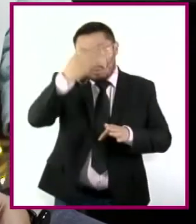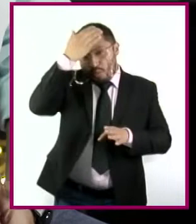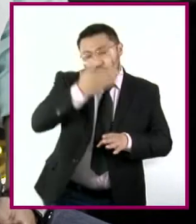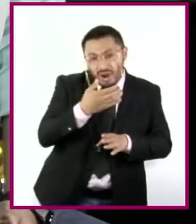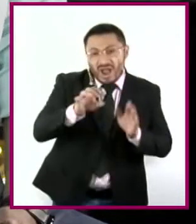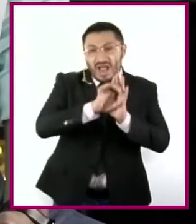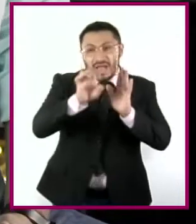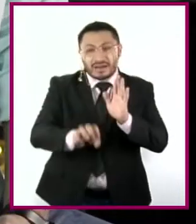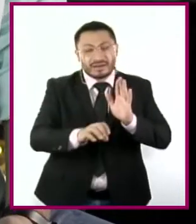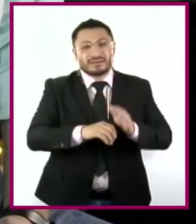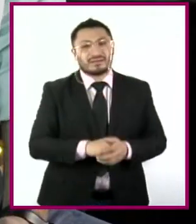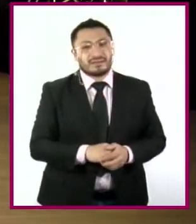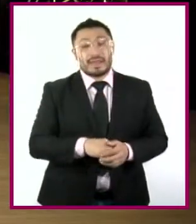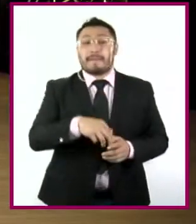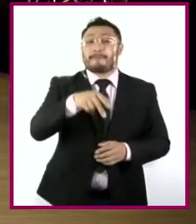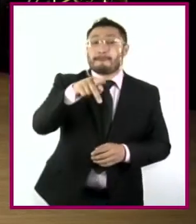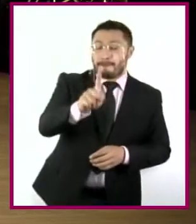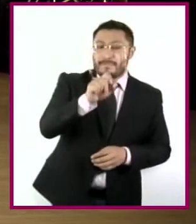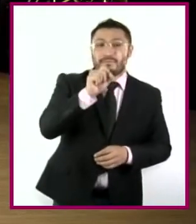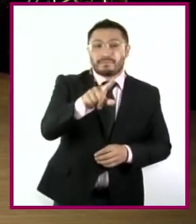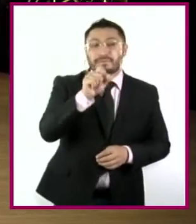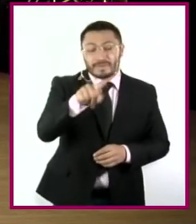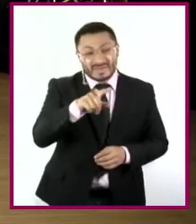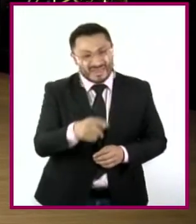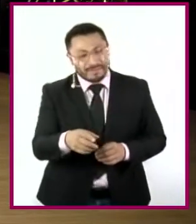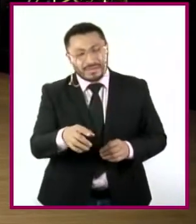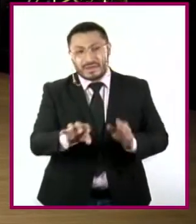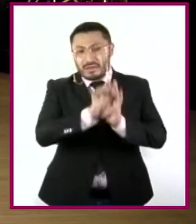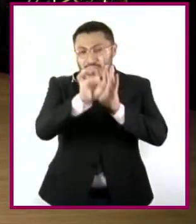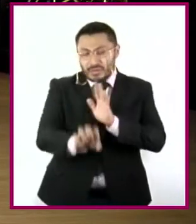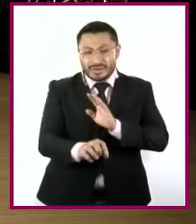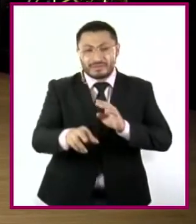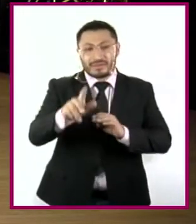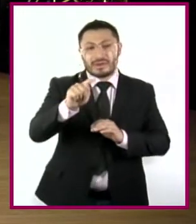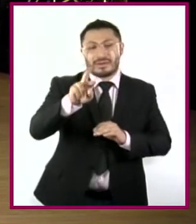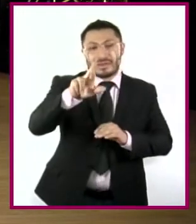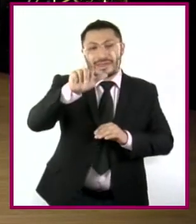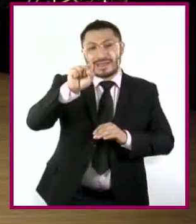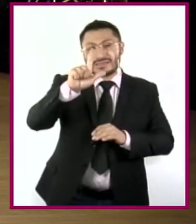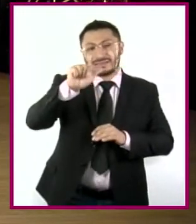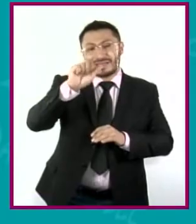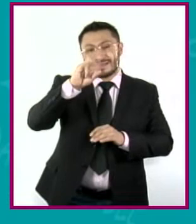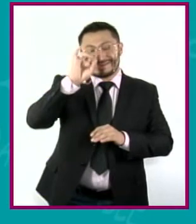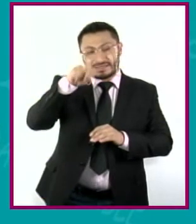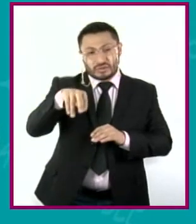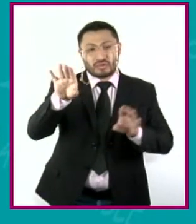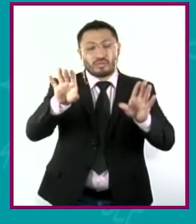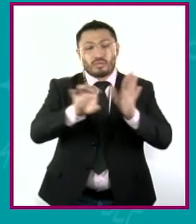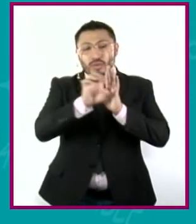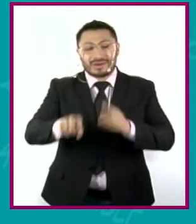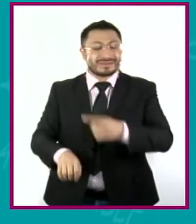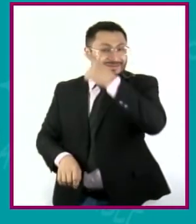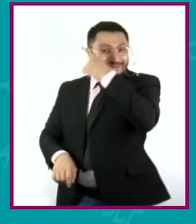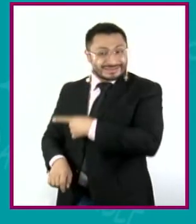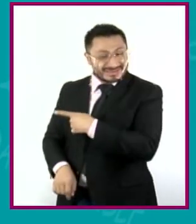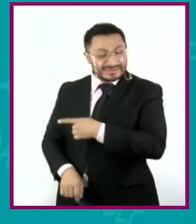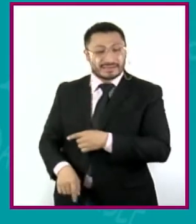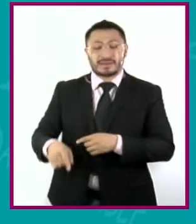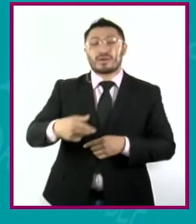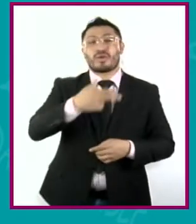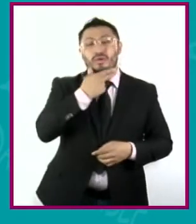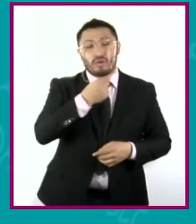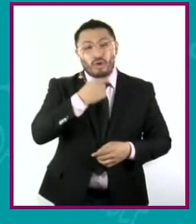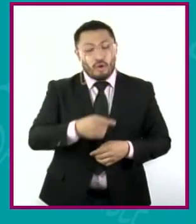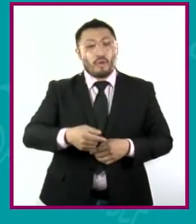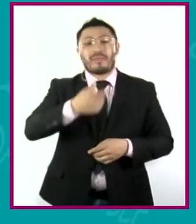¿no? Pero también podría hablar de sus simetrías de traslación como en los mosaicos de Penrose, un físico matemático